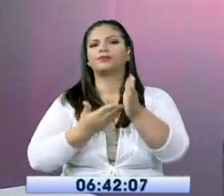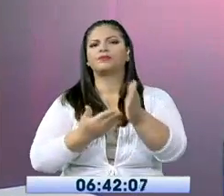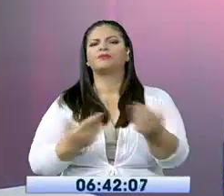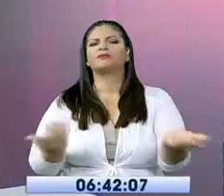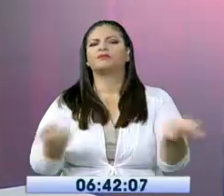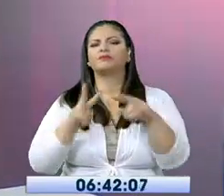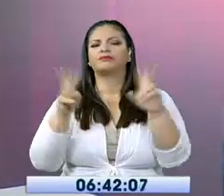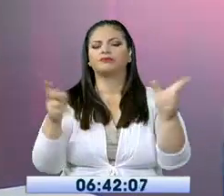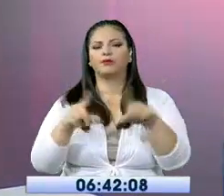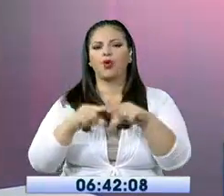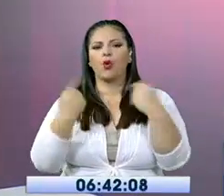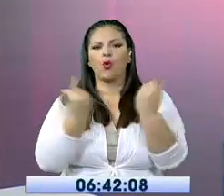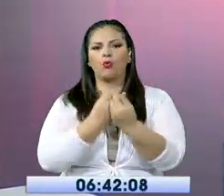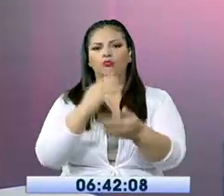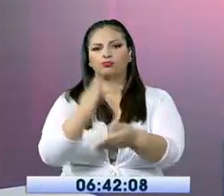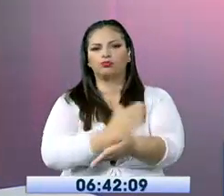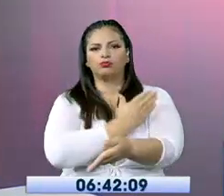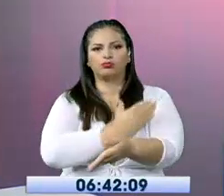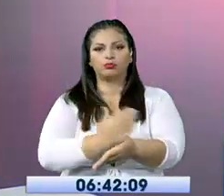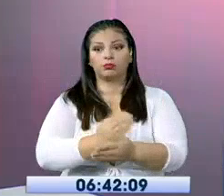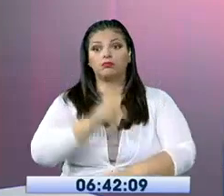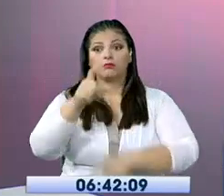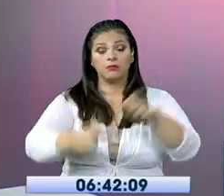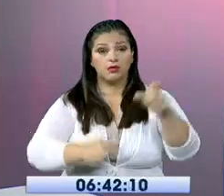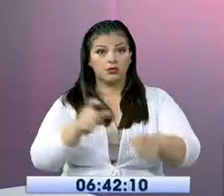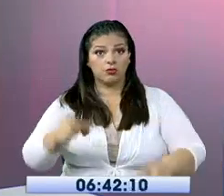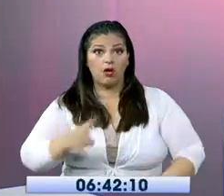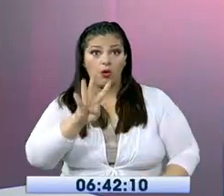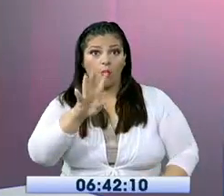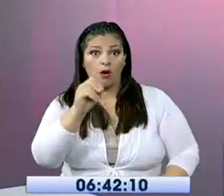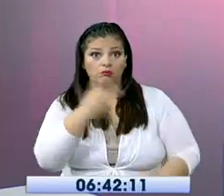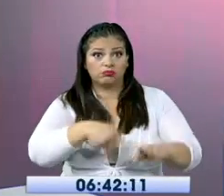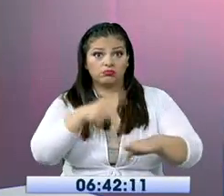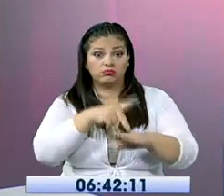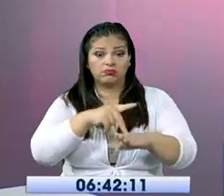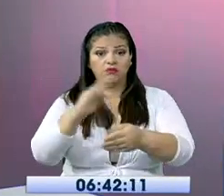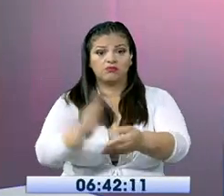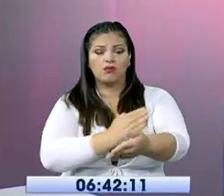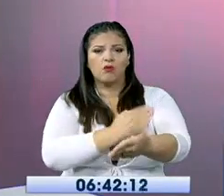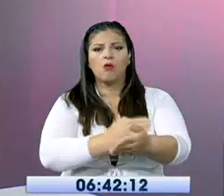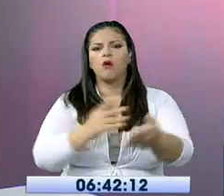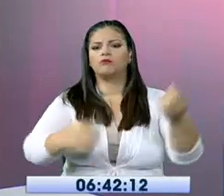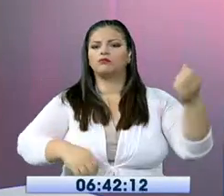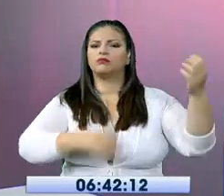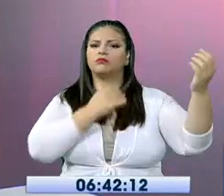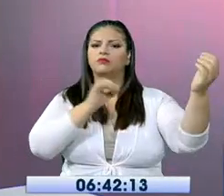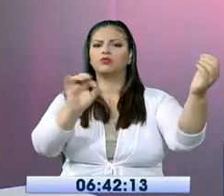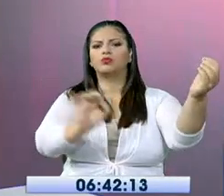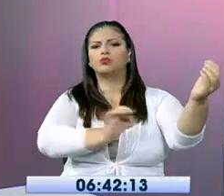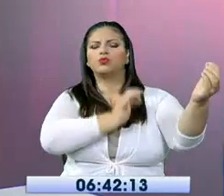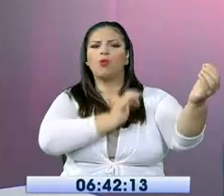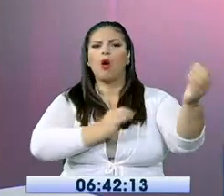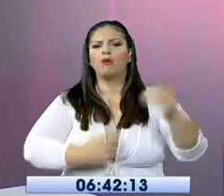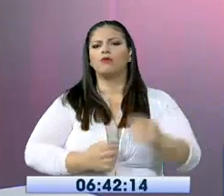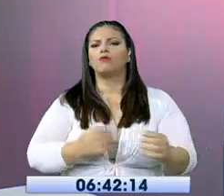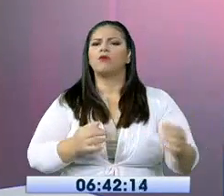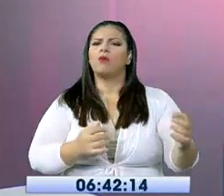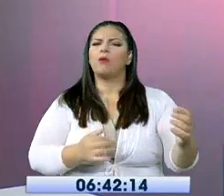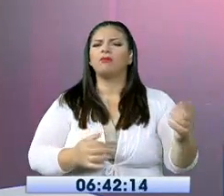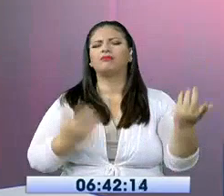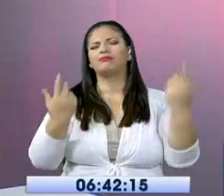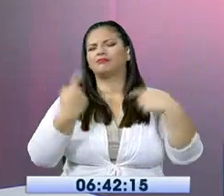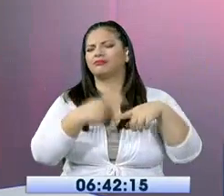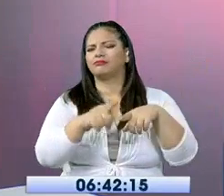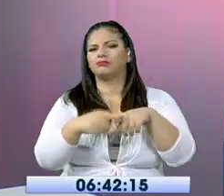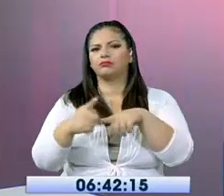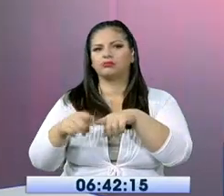conformado por 40 músicos que interpretarán diferentes géneros el próximo fin de semana en honor a la